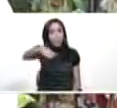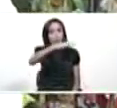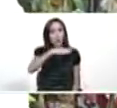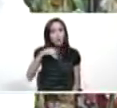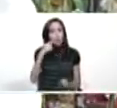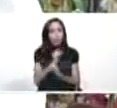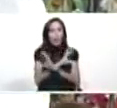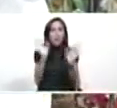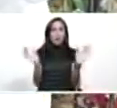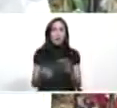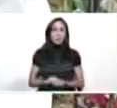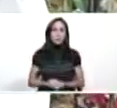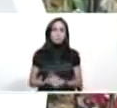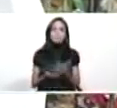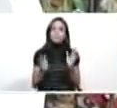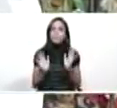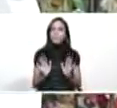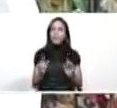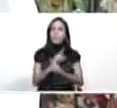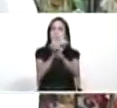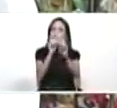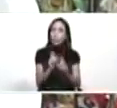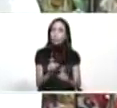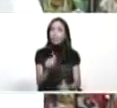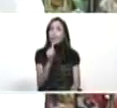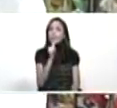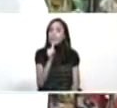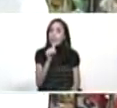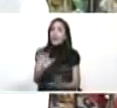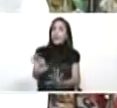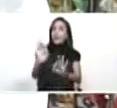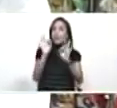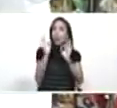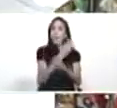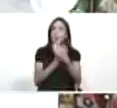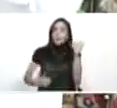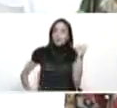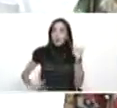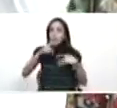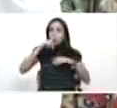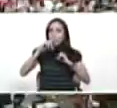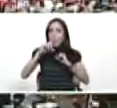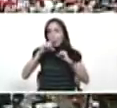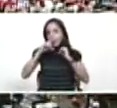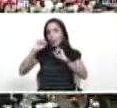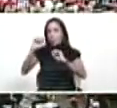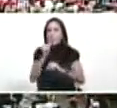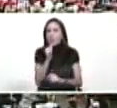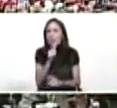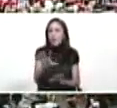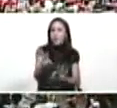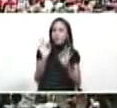¿Y quién eligió y elige en Venezuela al presidente de la República?